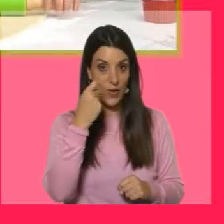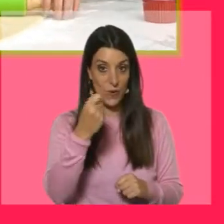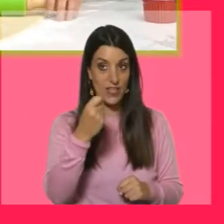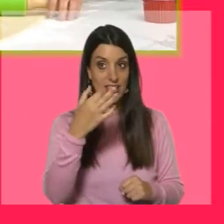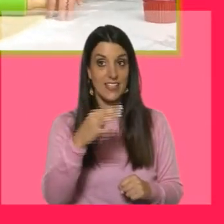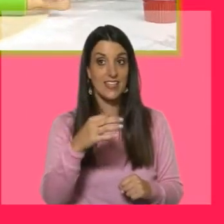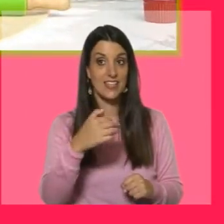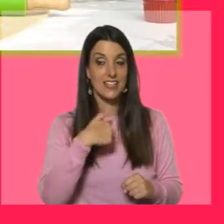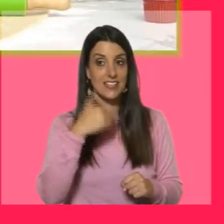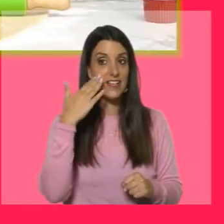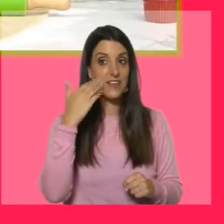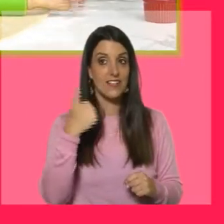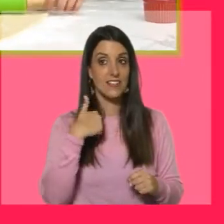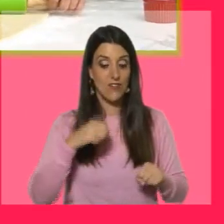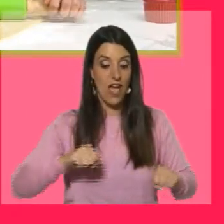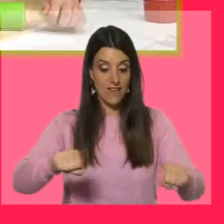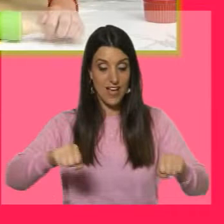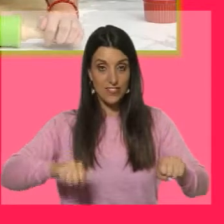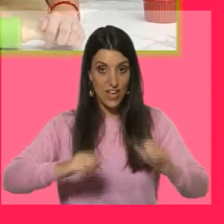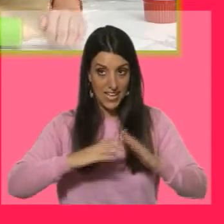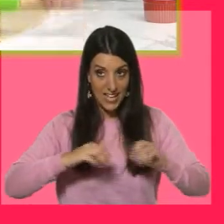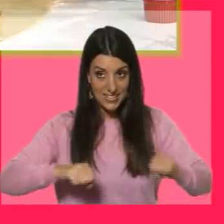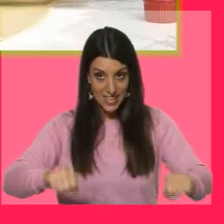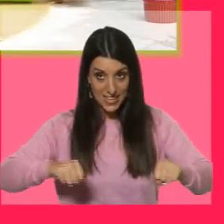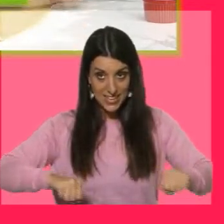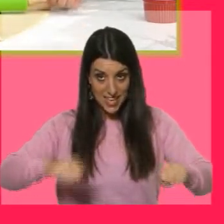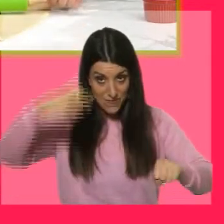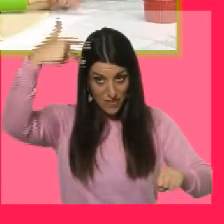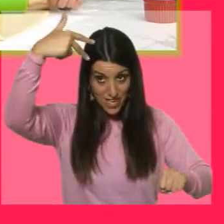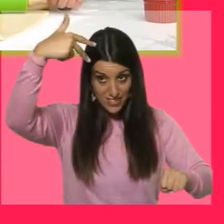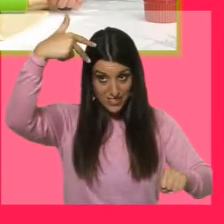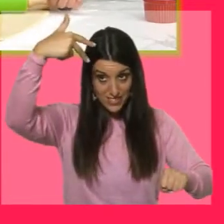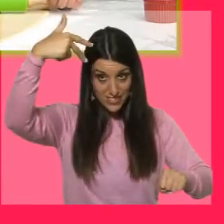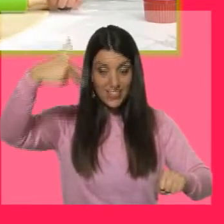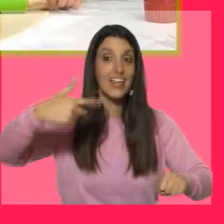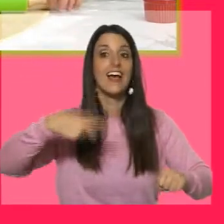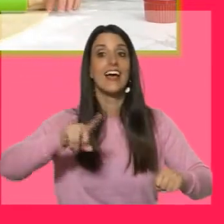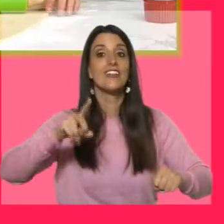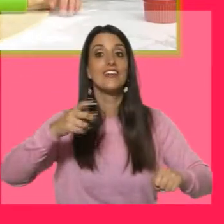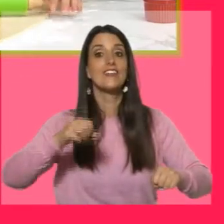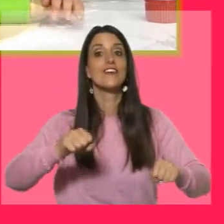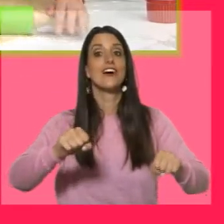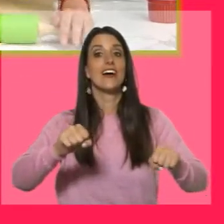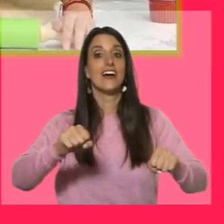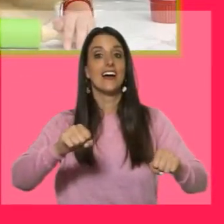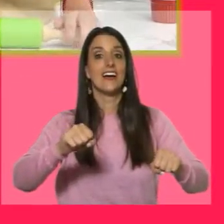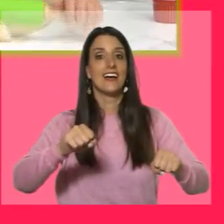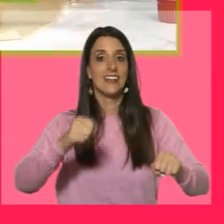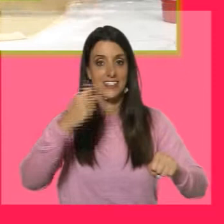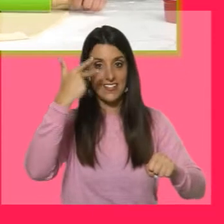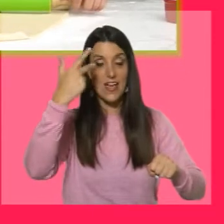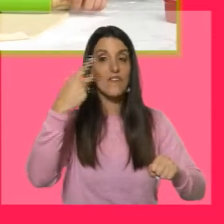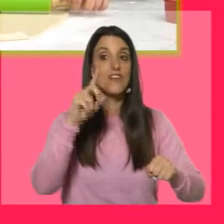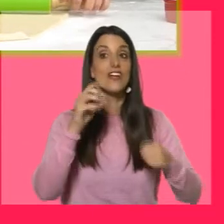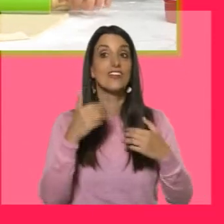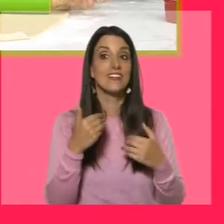los. Sepan cómo es, si yo lo amaso como lo haces en tu casa, entra la cabeza plana, claro. ¿Entiendes? Entonces, si yo lo amaso, ¿ves? Si yo hago así, oh. Se ve la cabeza.